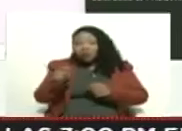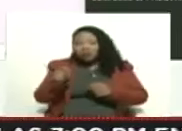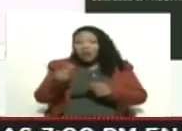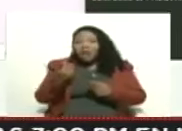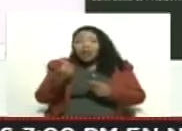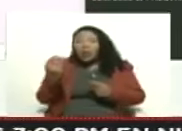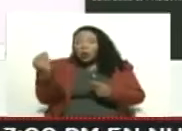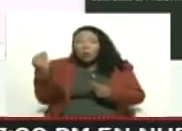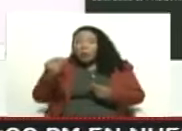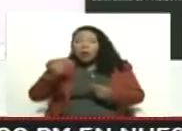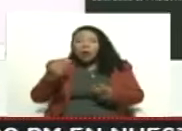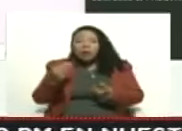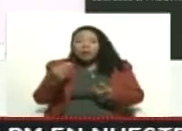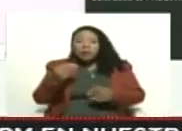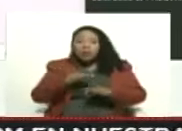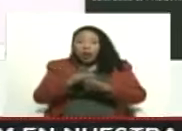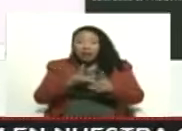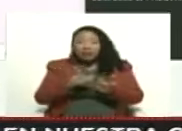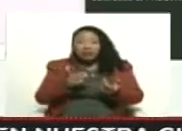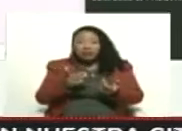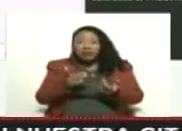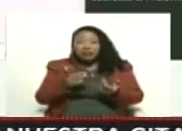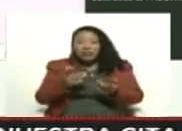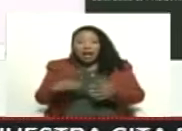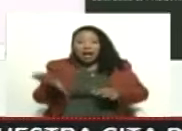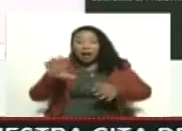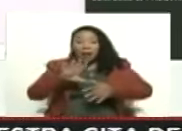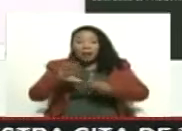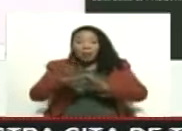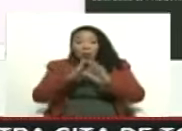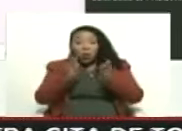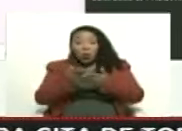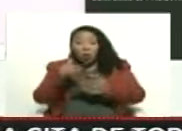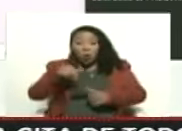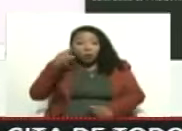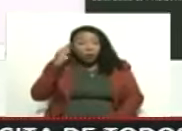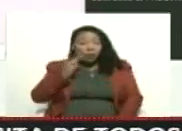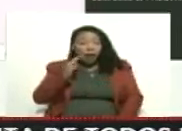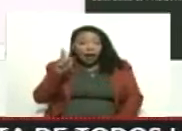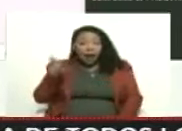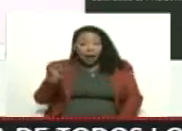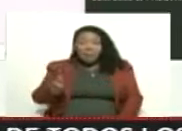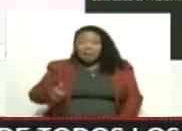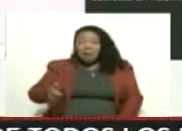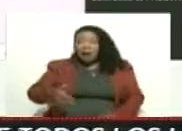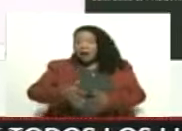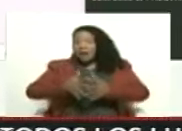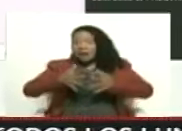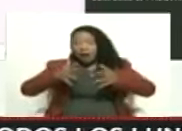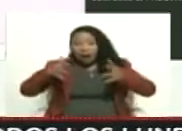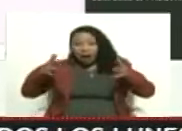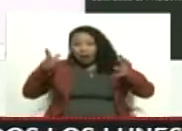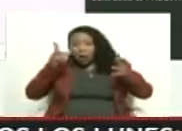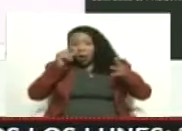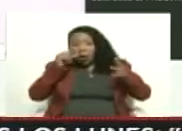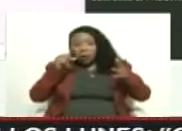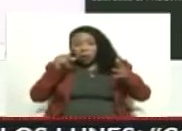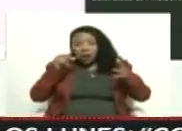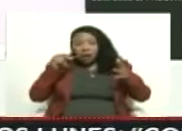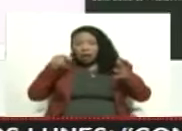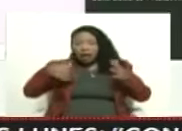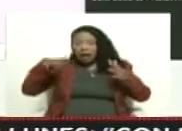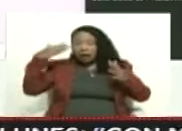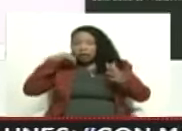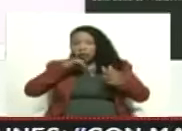Venezuela ni siquiera por América sino por el mundo entero hoy Bolívar es reconocido como uno de los más grandes hombres de todos los tiempos